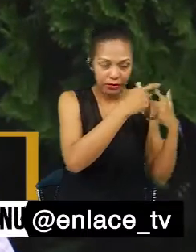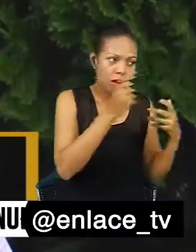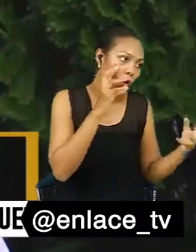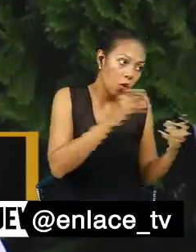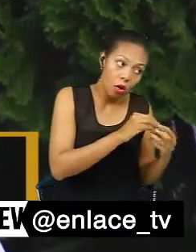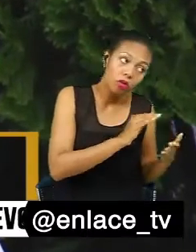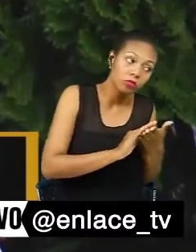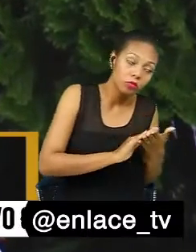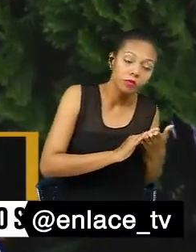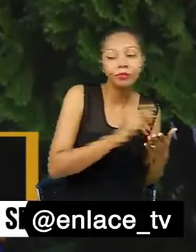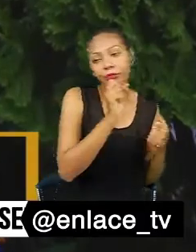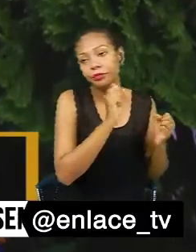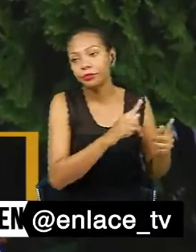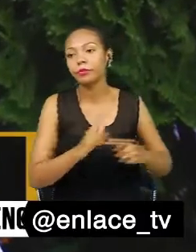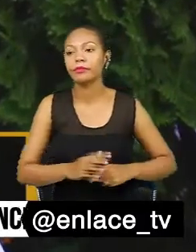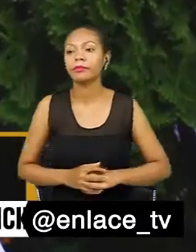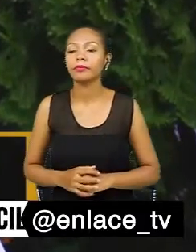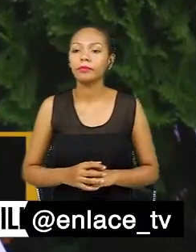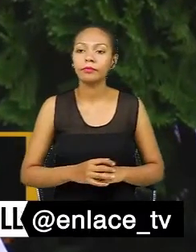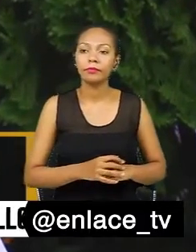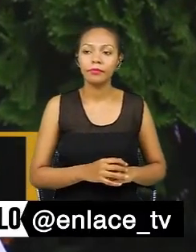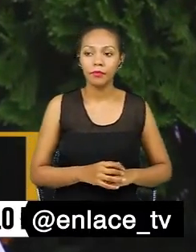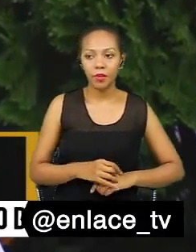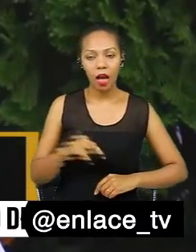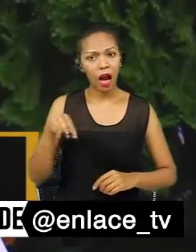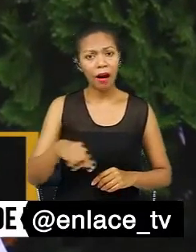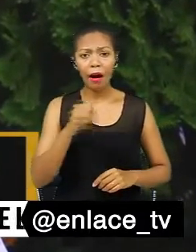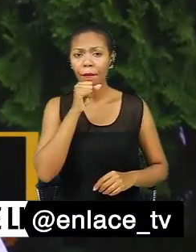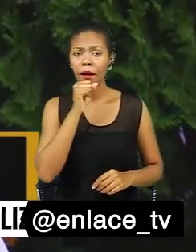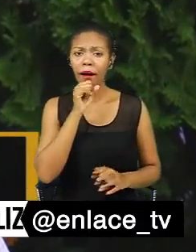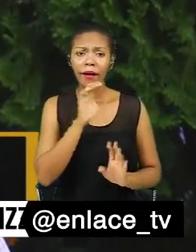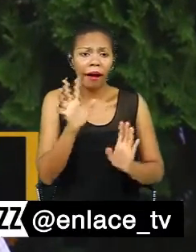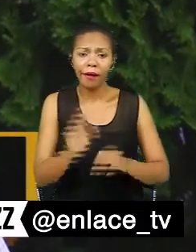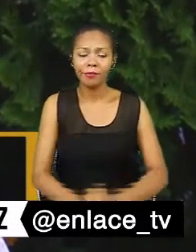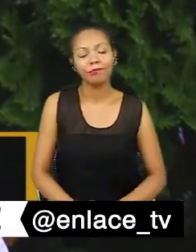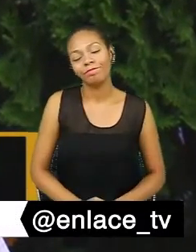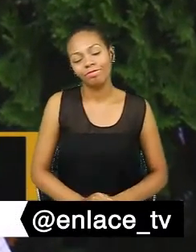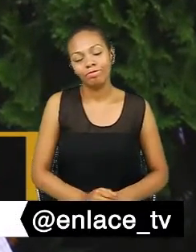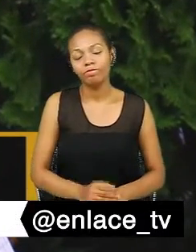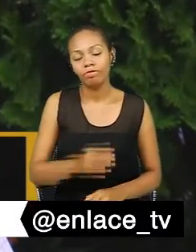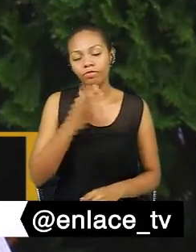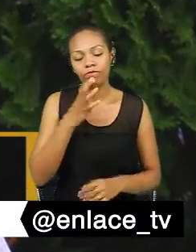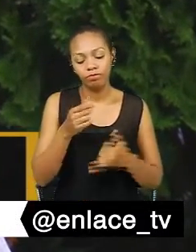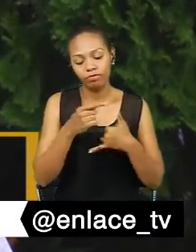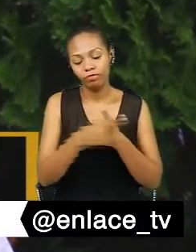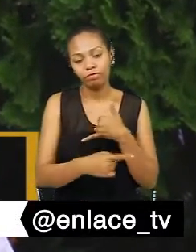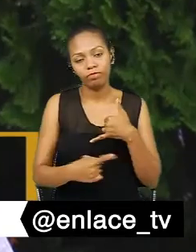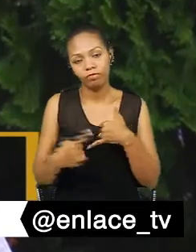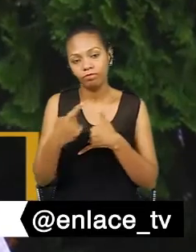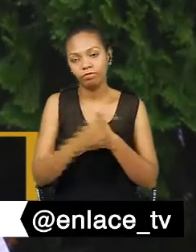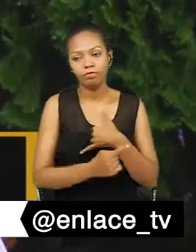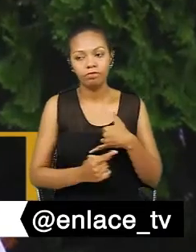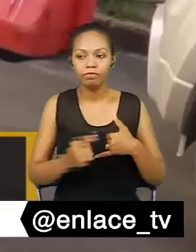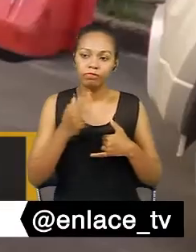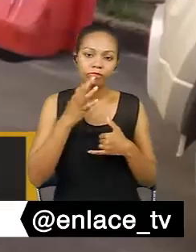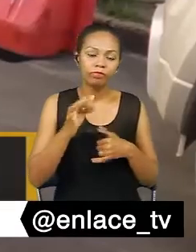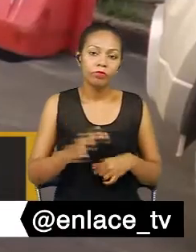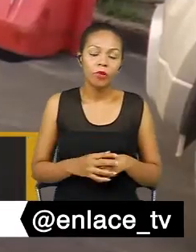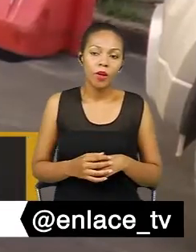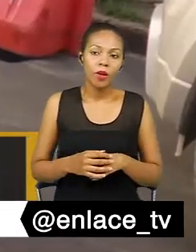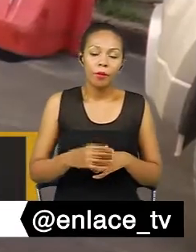Bueno, afortunadamente en Barranca, no solo en Barranca, sino en el país hemos tenido problemas en el sentido de que cuando se